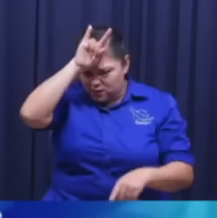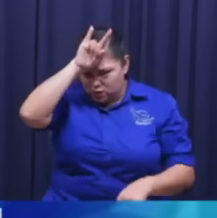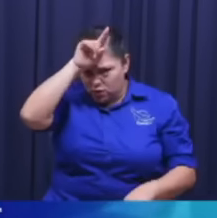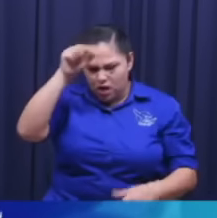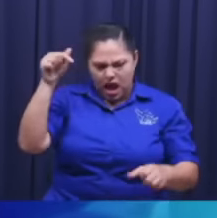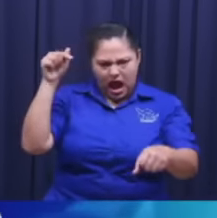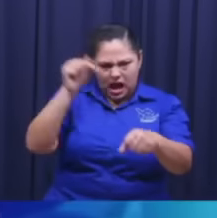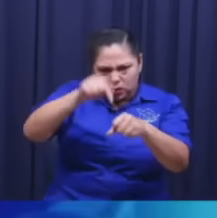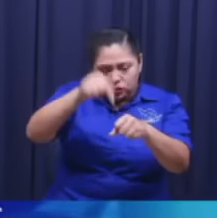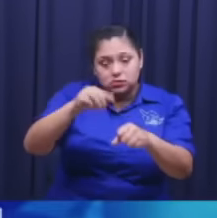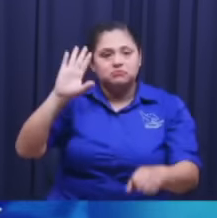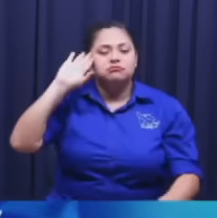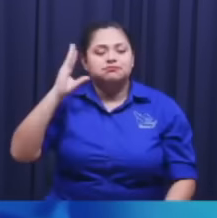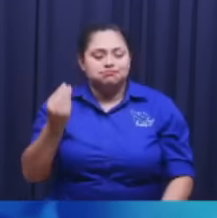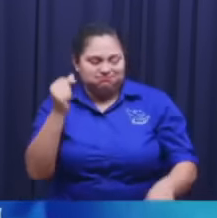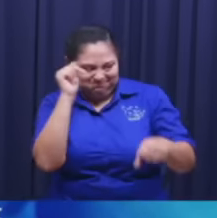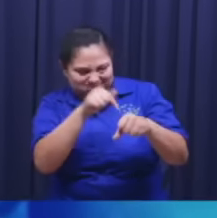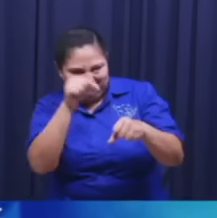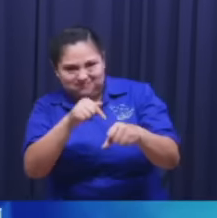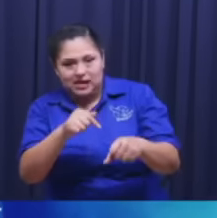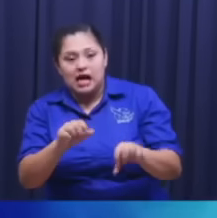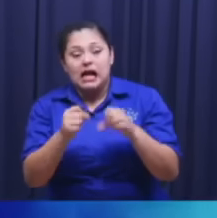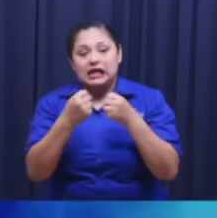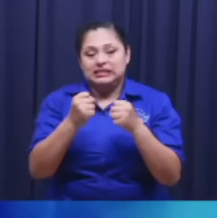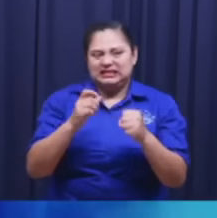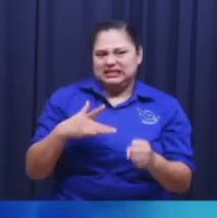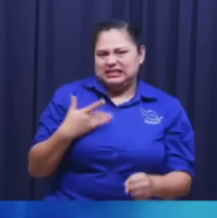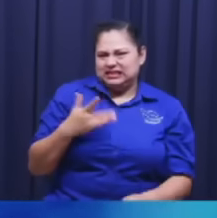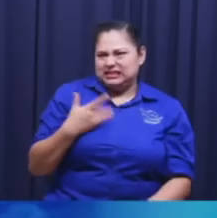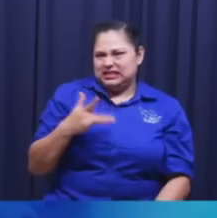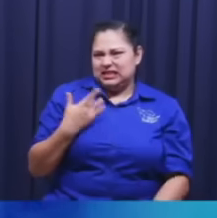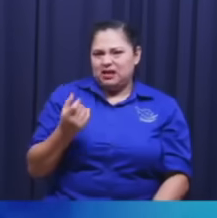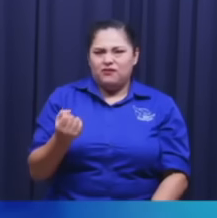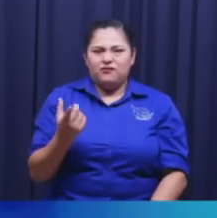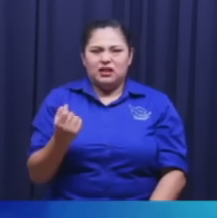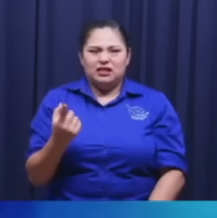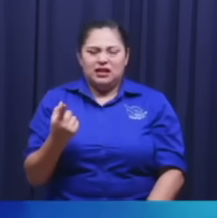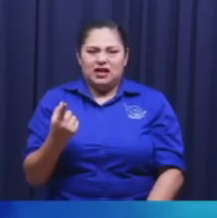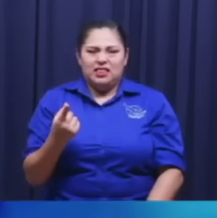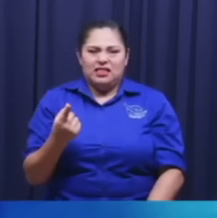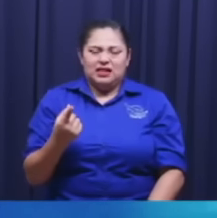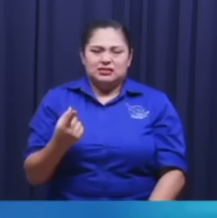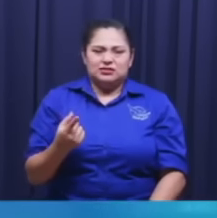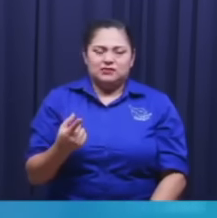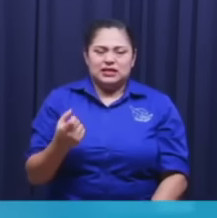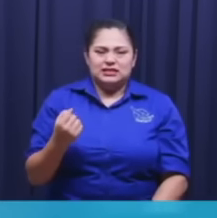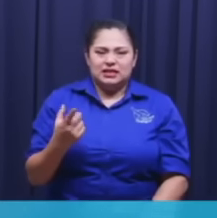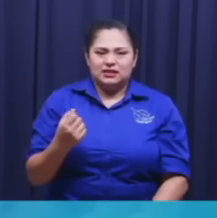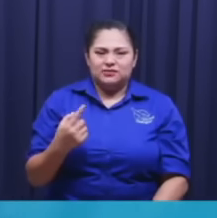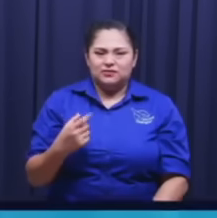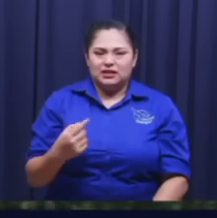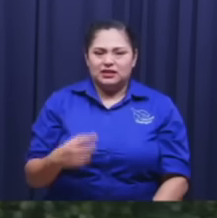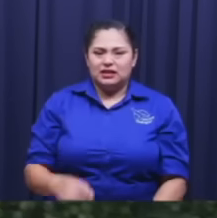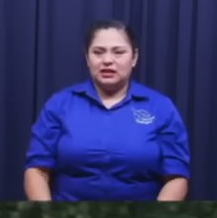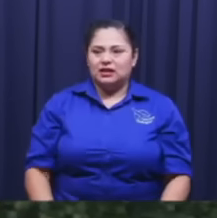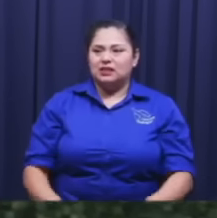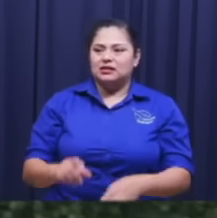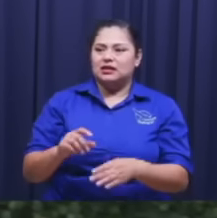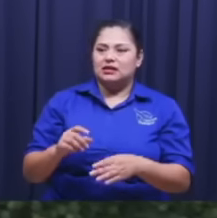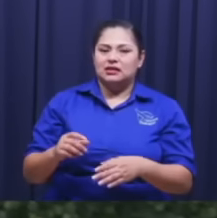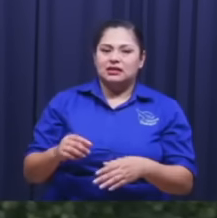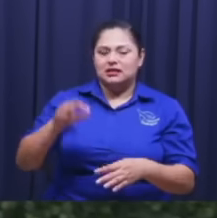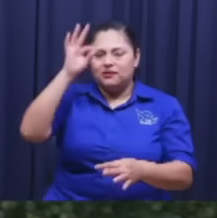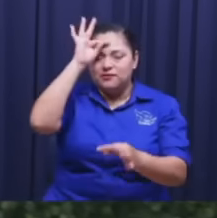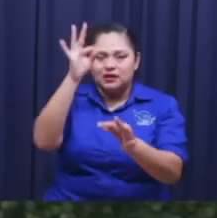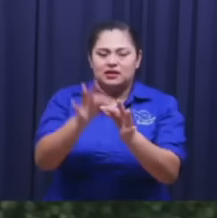Porque la acusación hace que uno se sienta con falta de solvencia y entonces diga: yo no